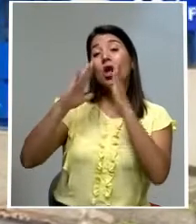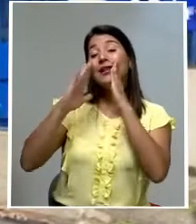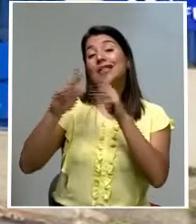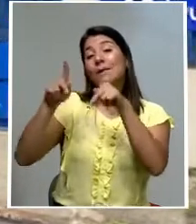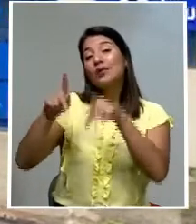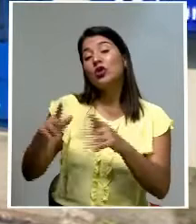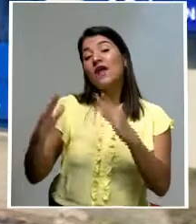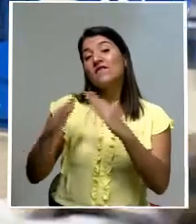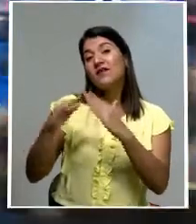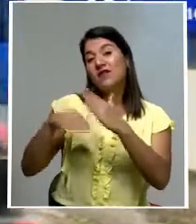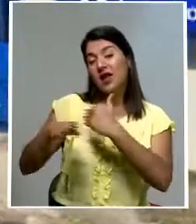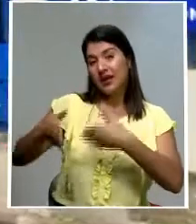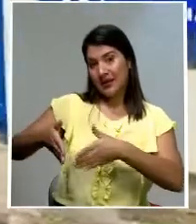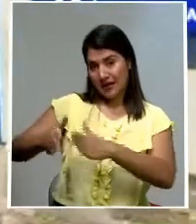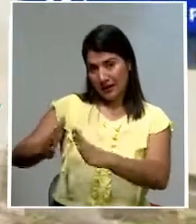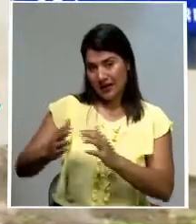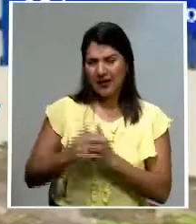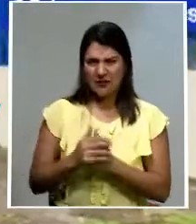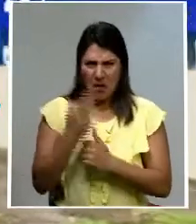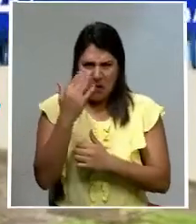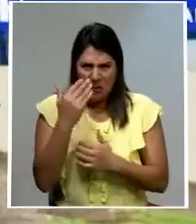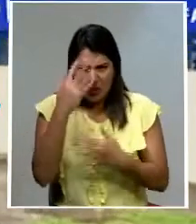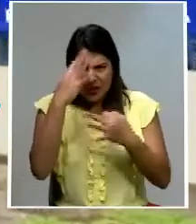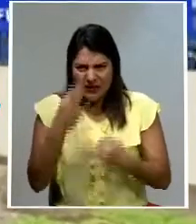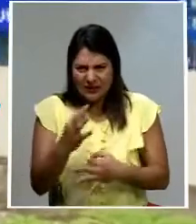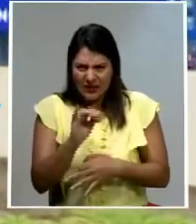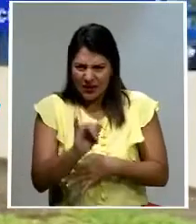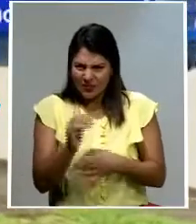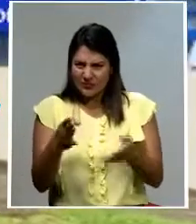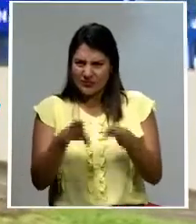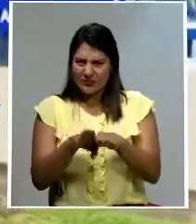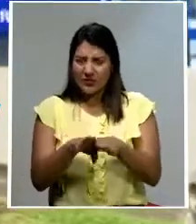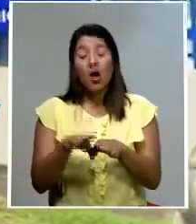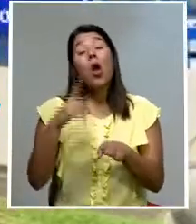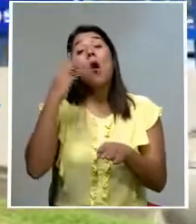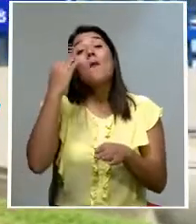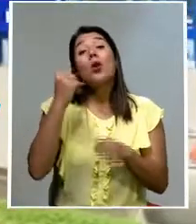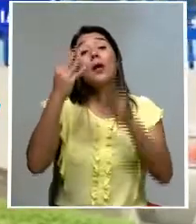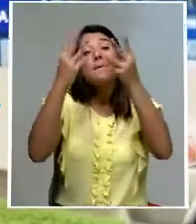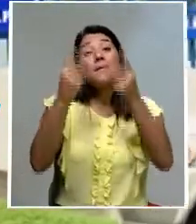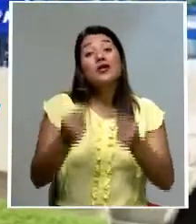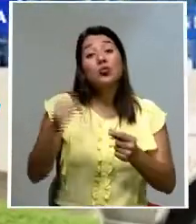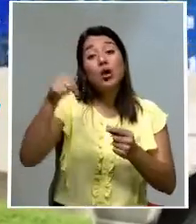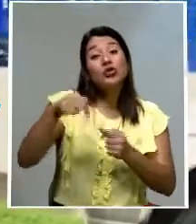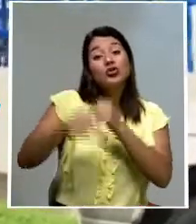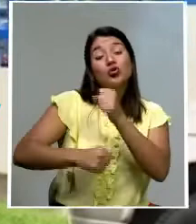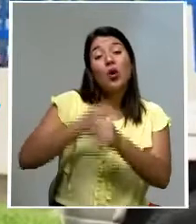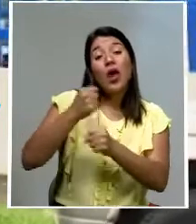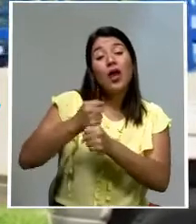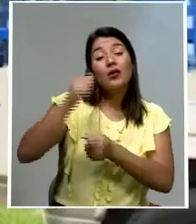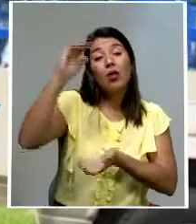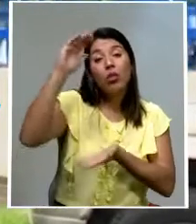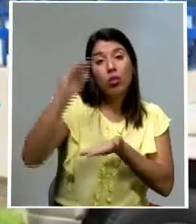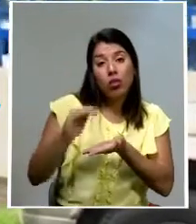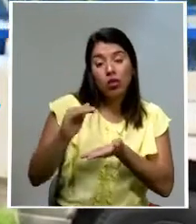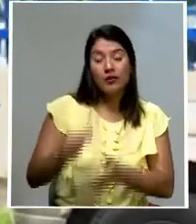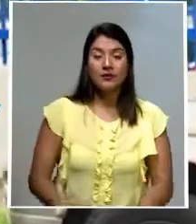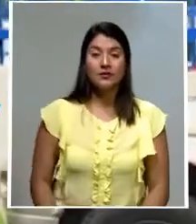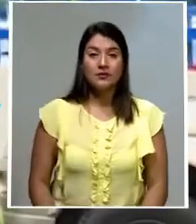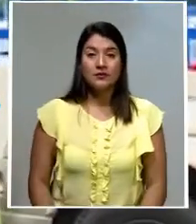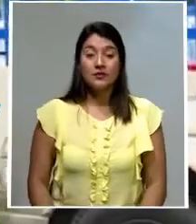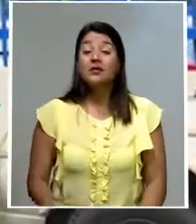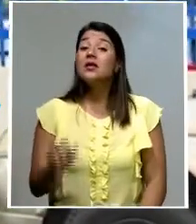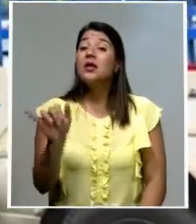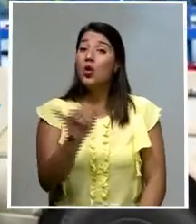que esta decisión se toma debido al recorte en el contenido presupuestario establecido en la Ley de Administración Financiera de la República,